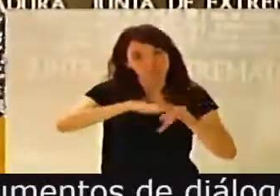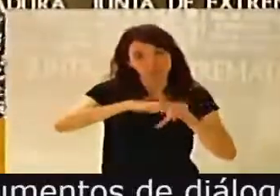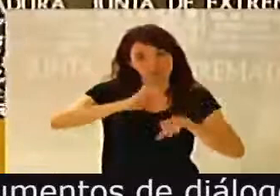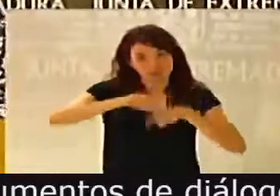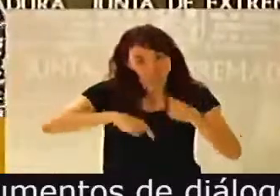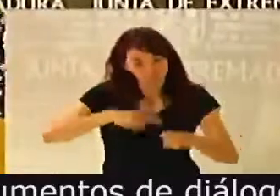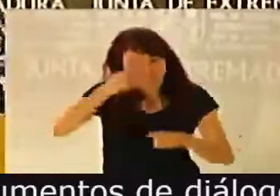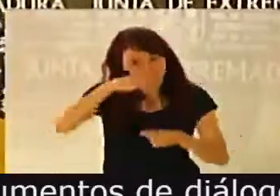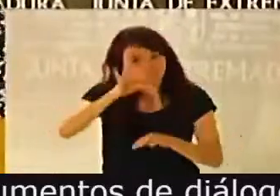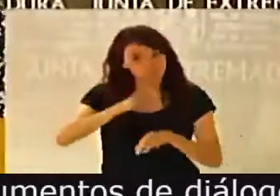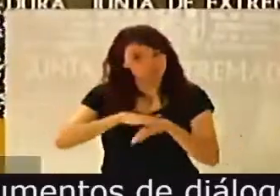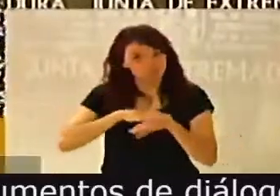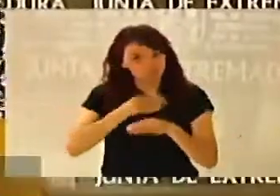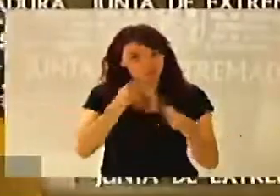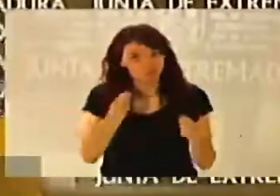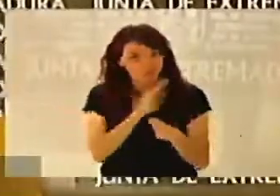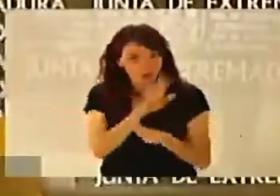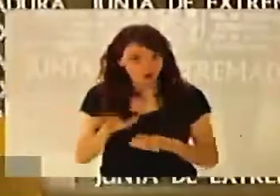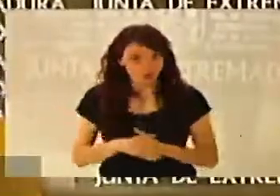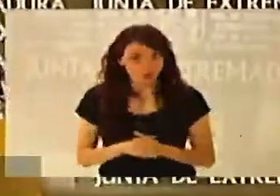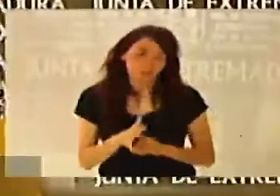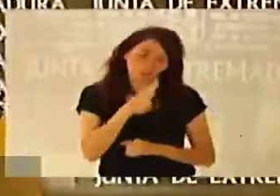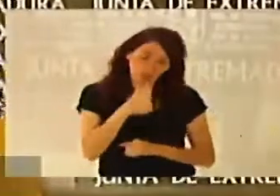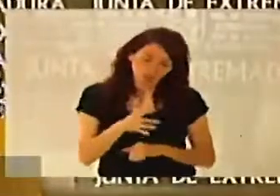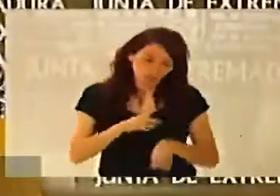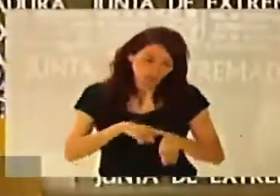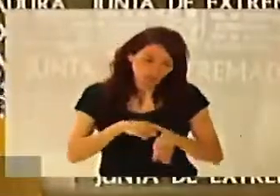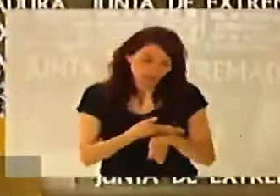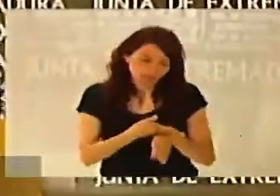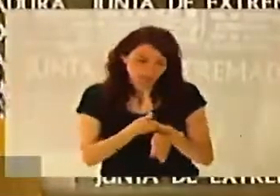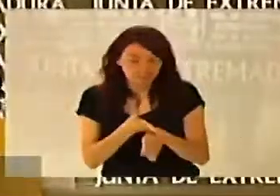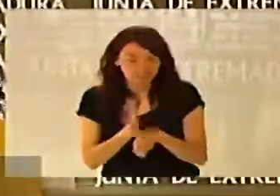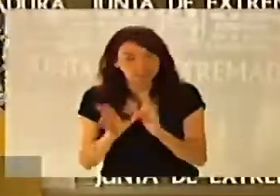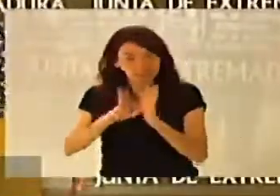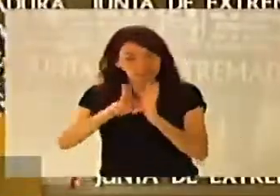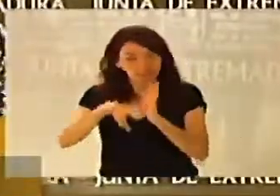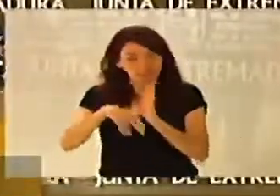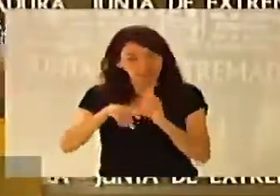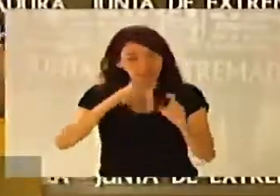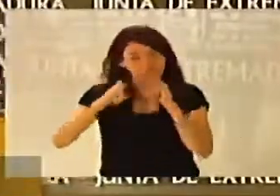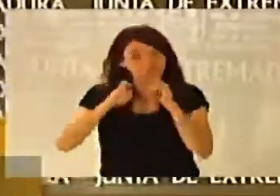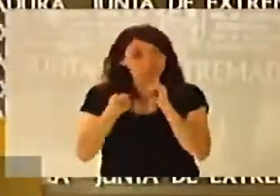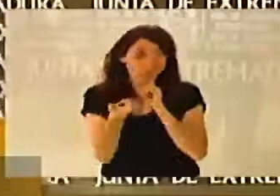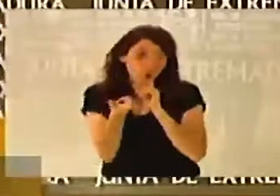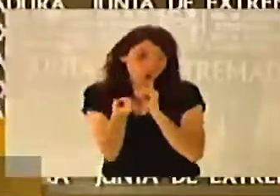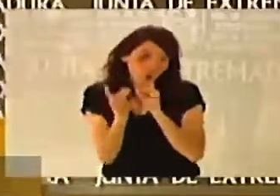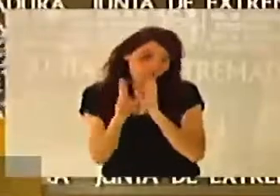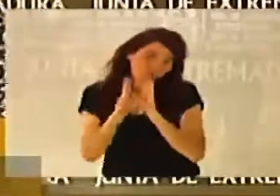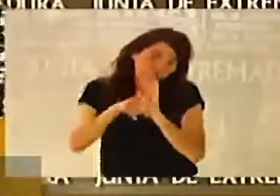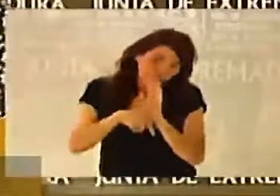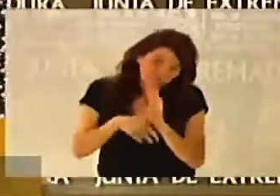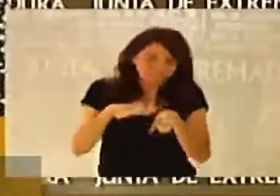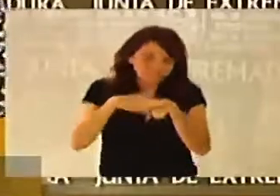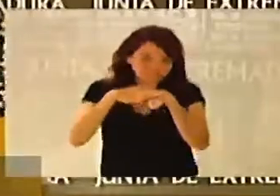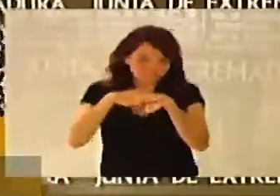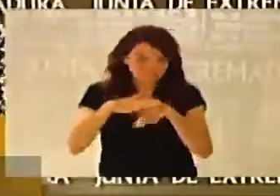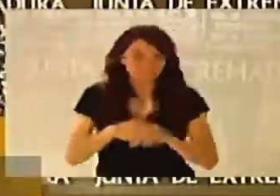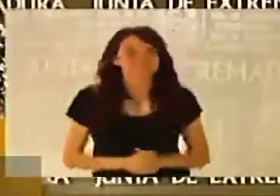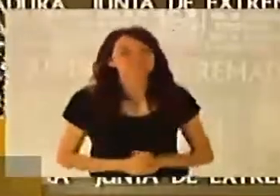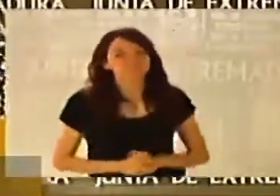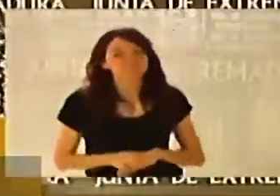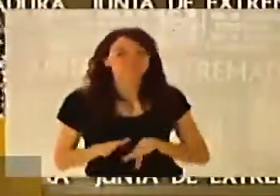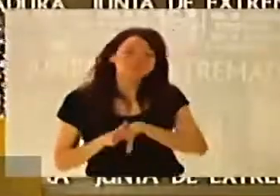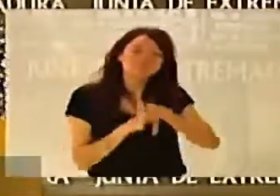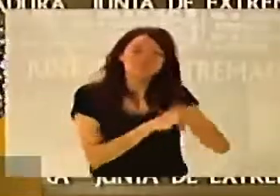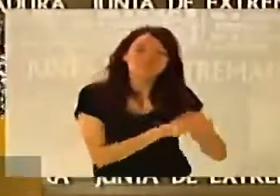pues, la tardanza en empezar la rueda de prensa un poquito después y les pido disculpas por ello. Atendiendo